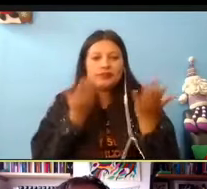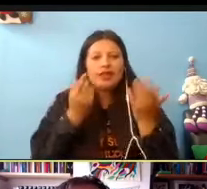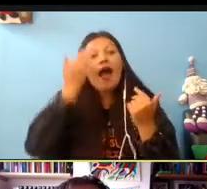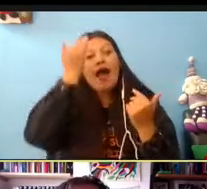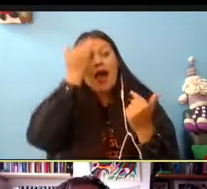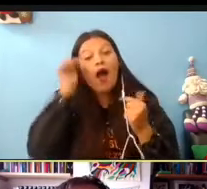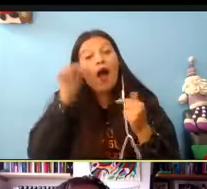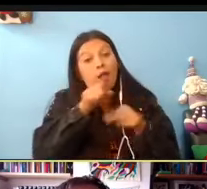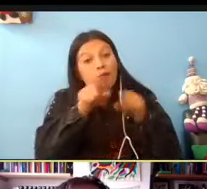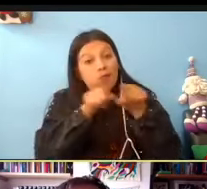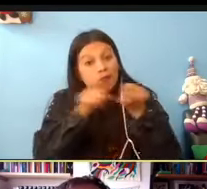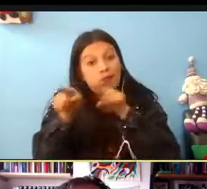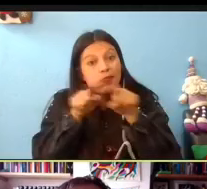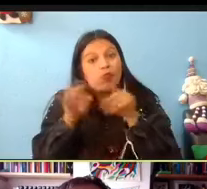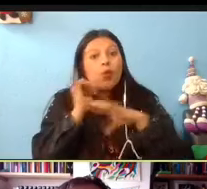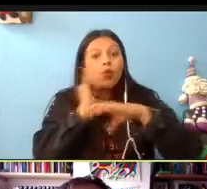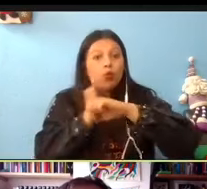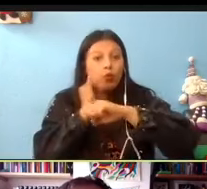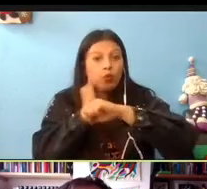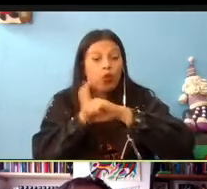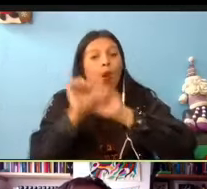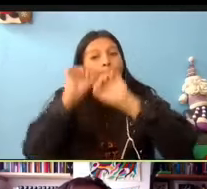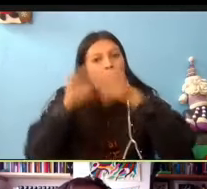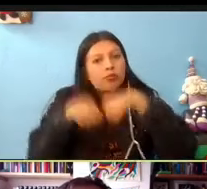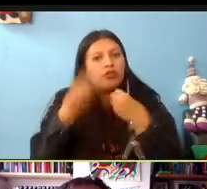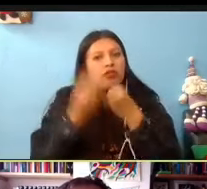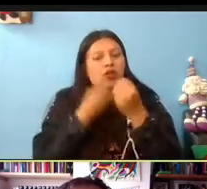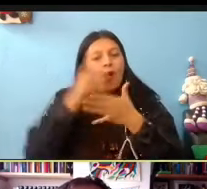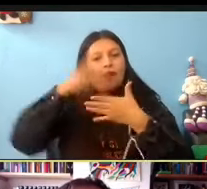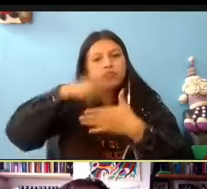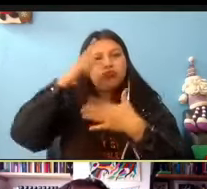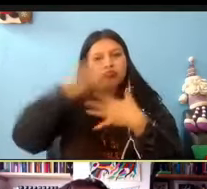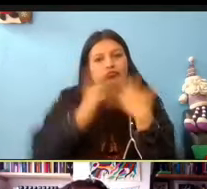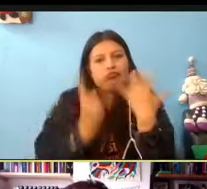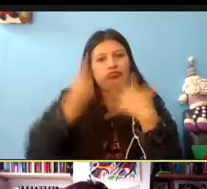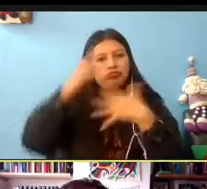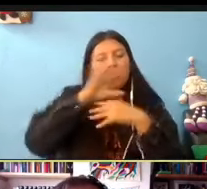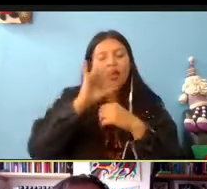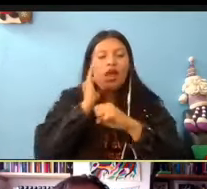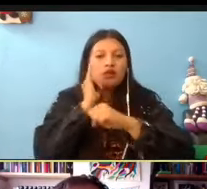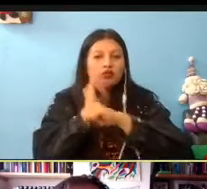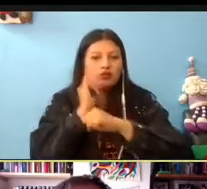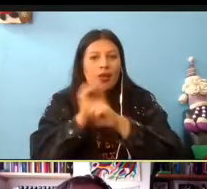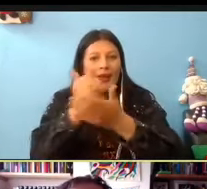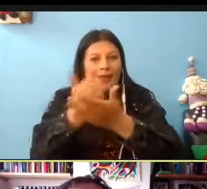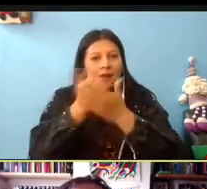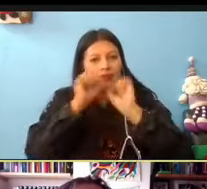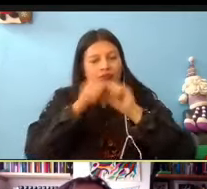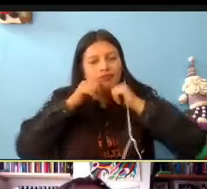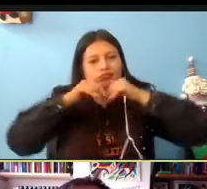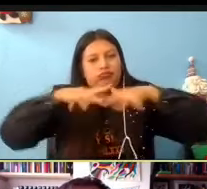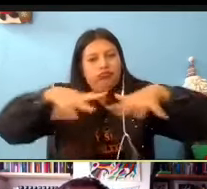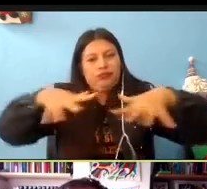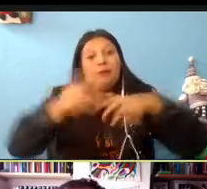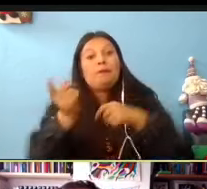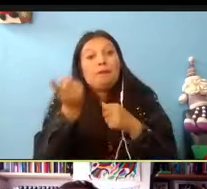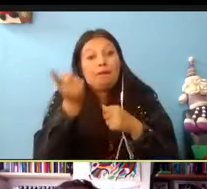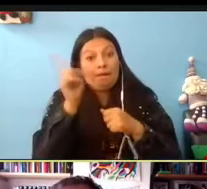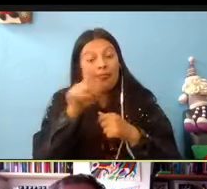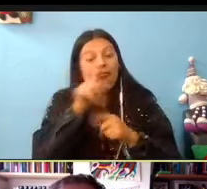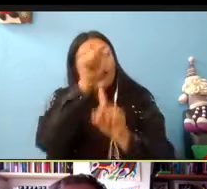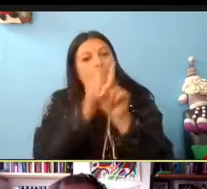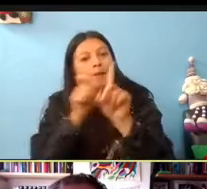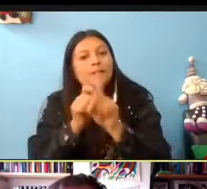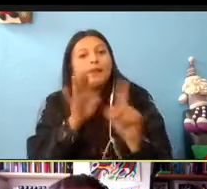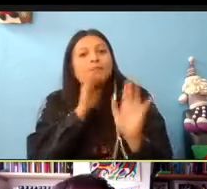varias instituciones y podemos hacer un proyecto interinstitucional que nos permita hacer esto. También pues a las